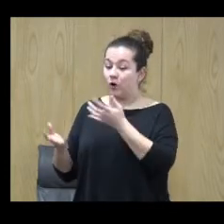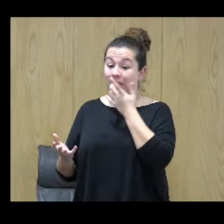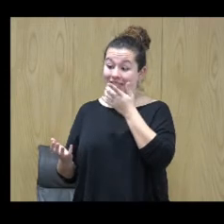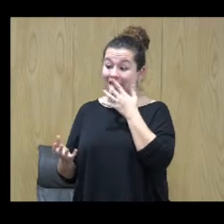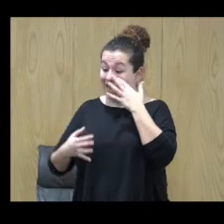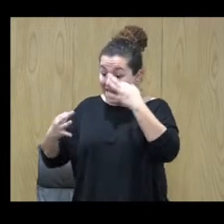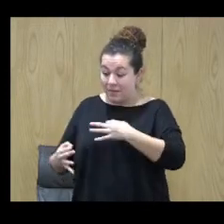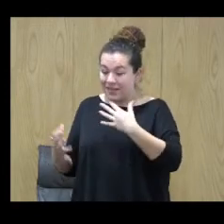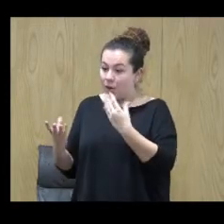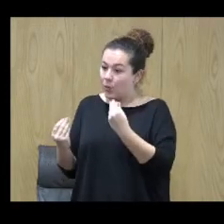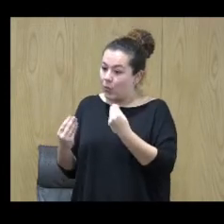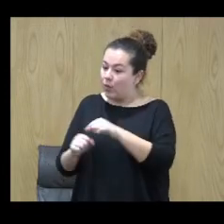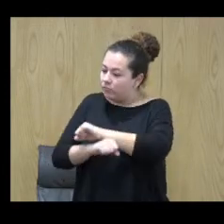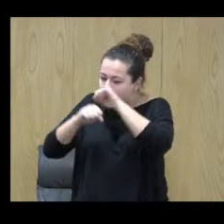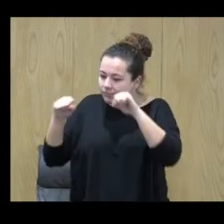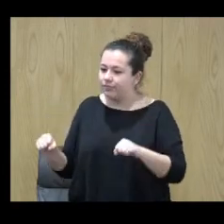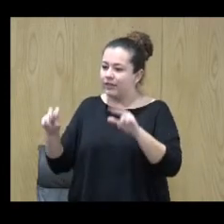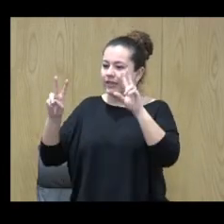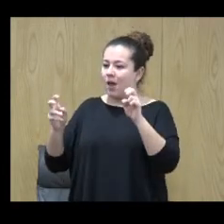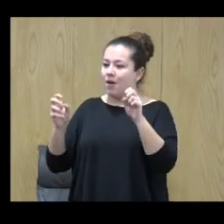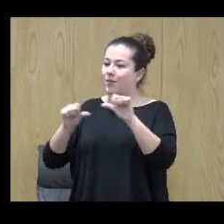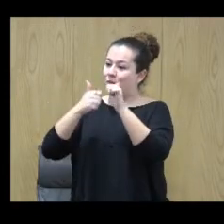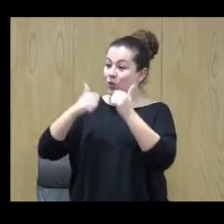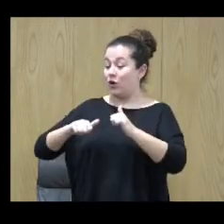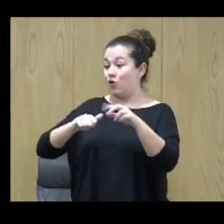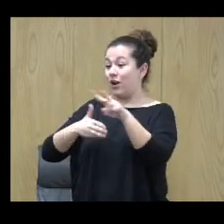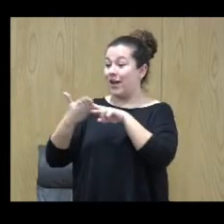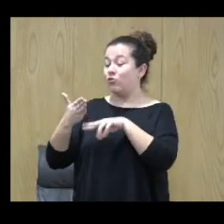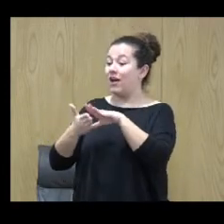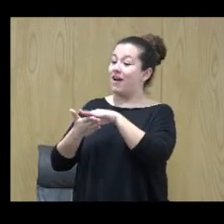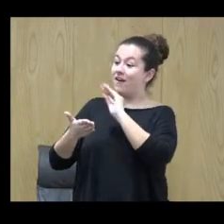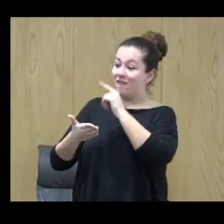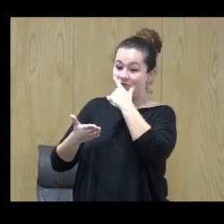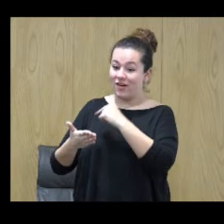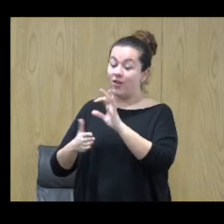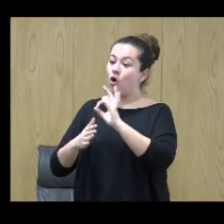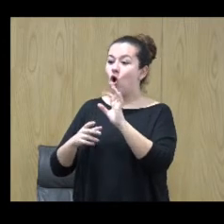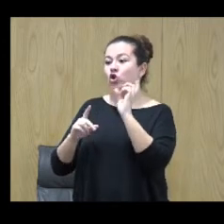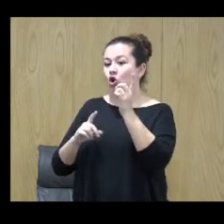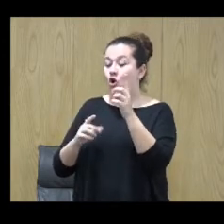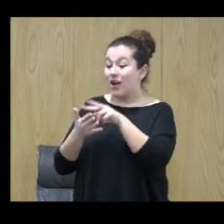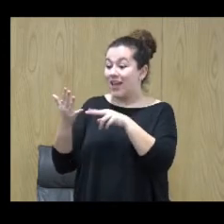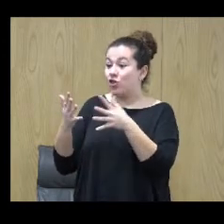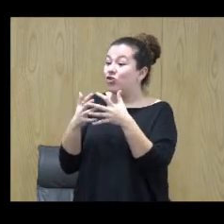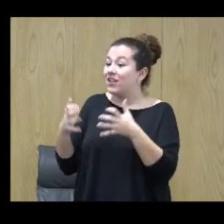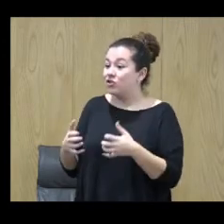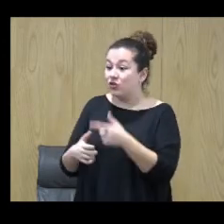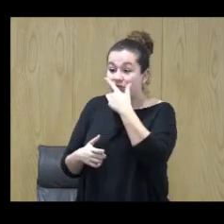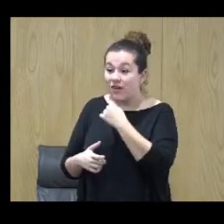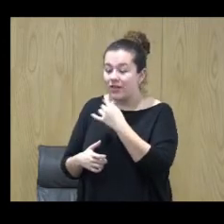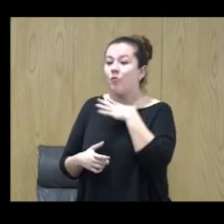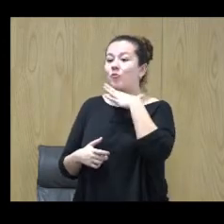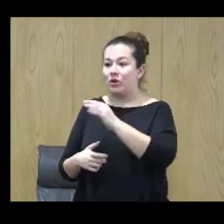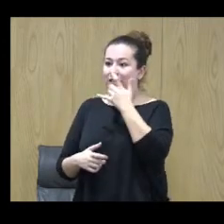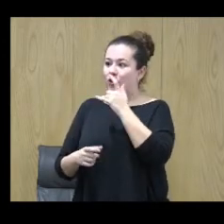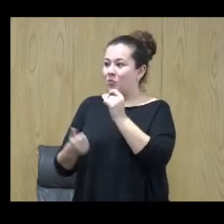están muy afianzadas con el modelo de lectura fácil o están solamente leyendo los textos más fáciles, lo más probable es que en cuanto le metamos un